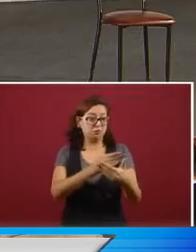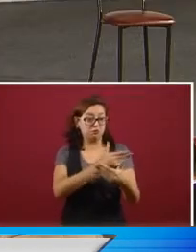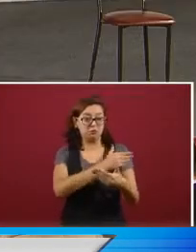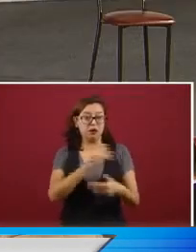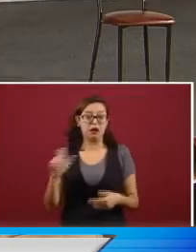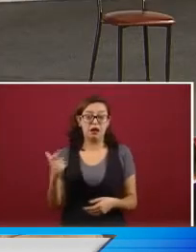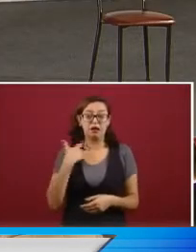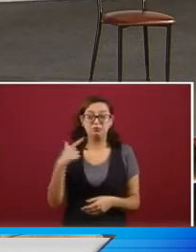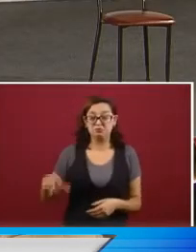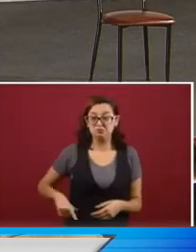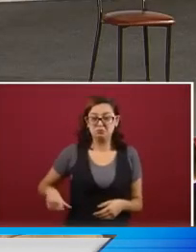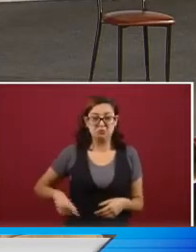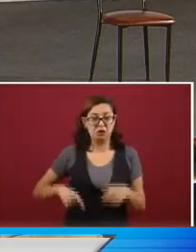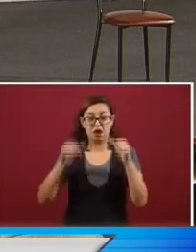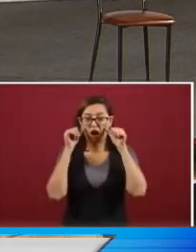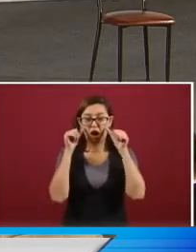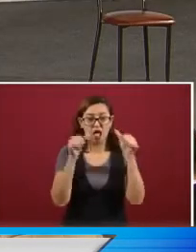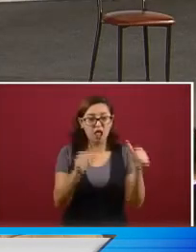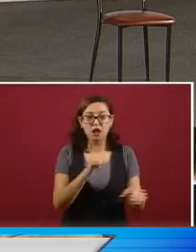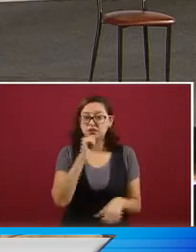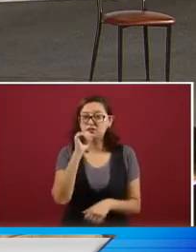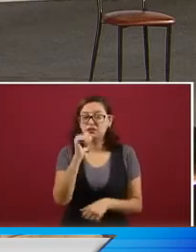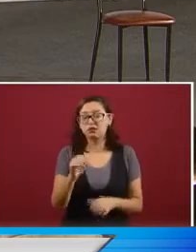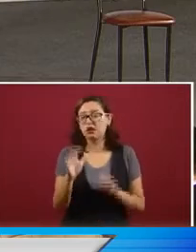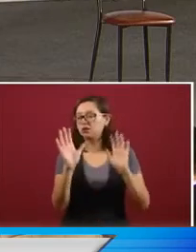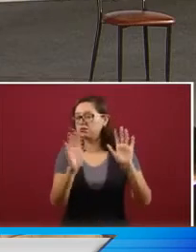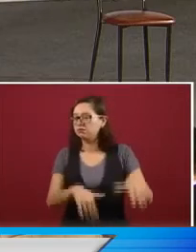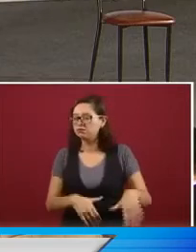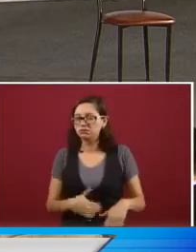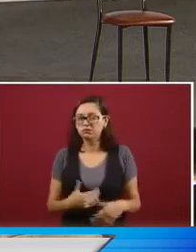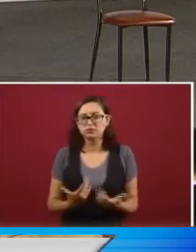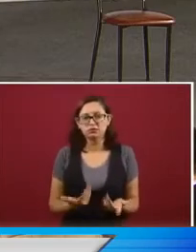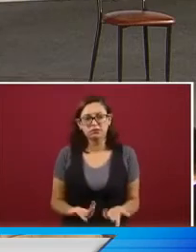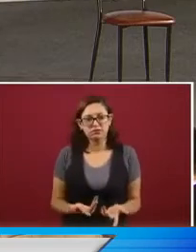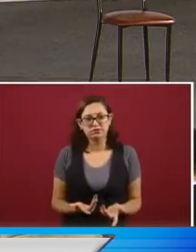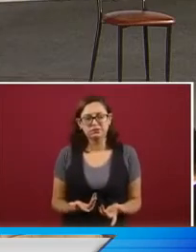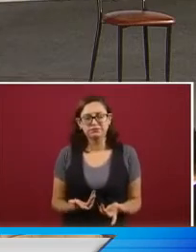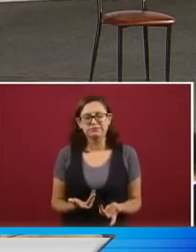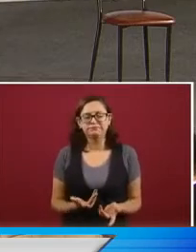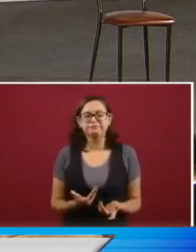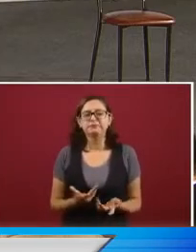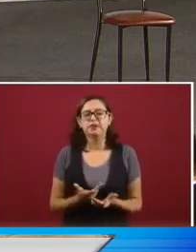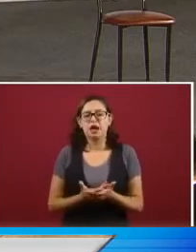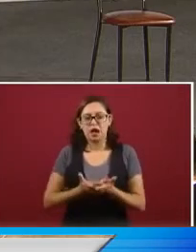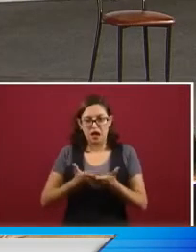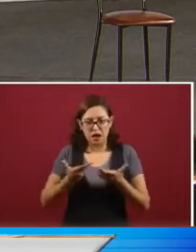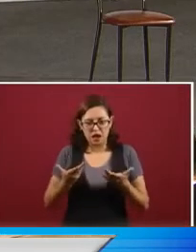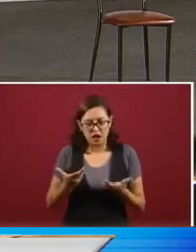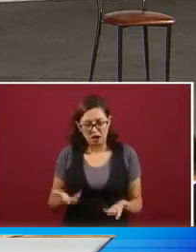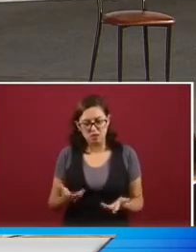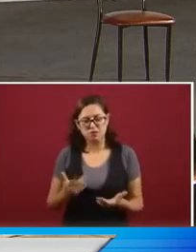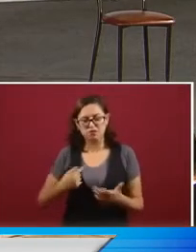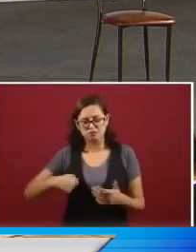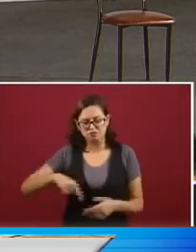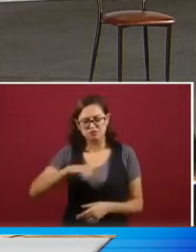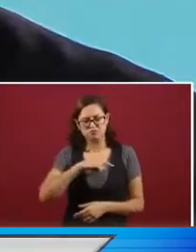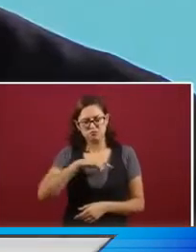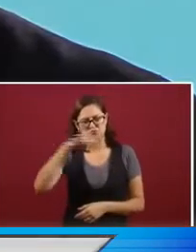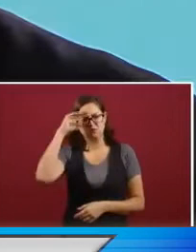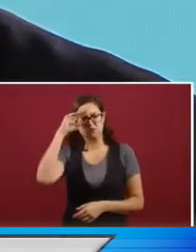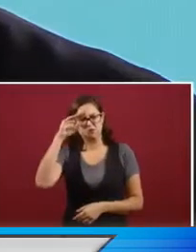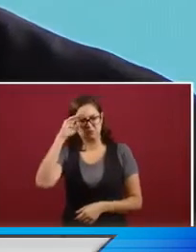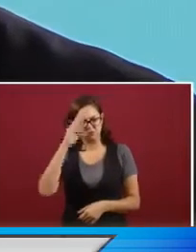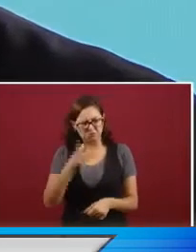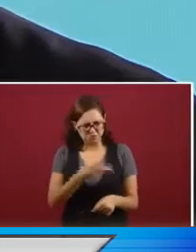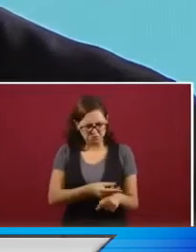ejecución 596 mantenimientos y se han recuperado 4.774 megawatts. Al cierre de este año, la producción